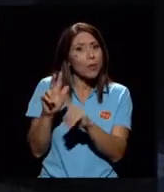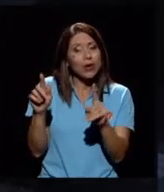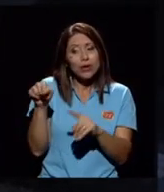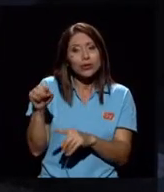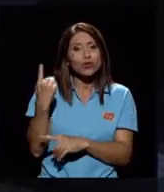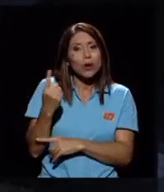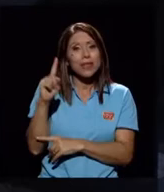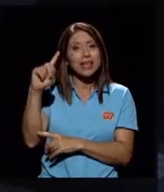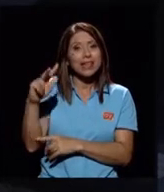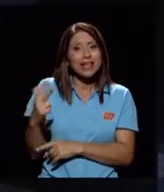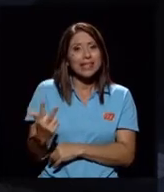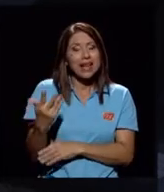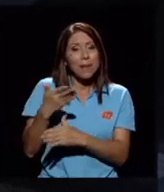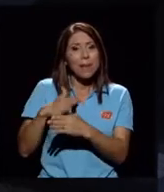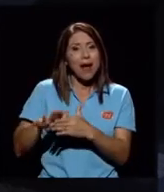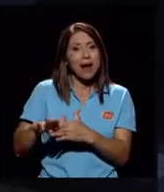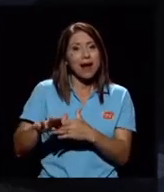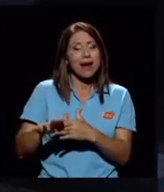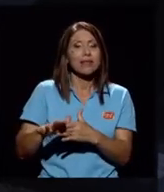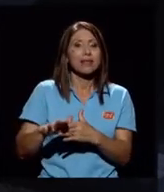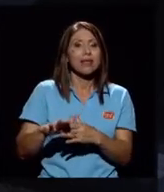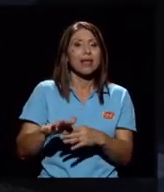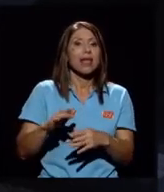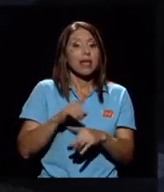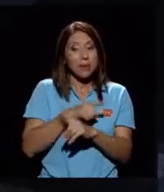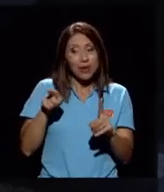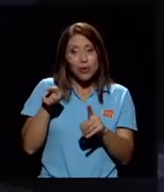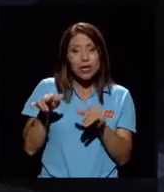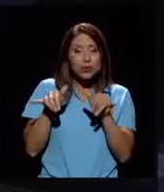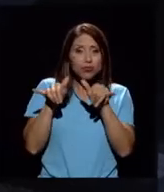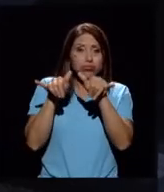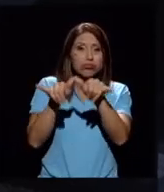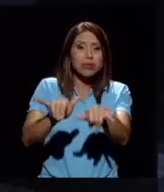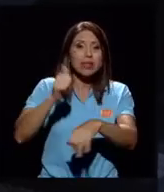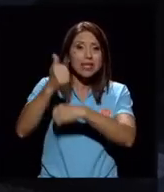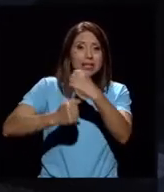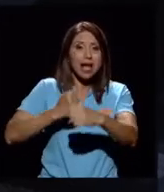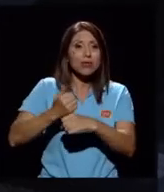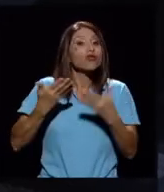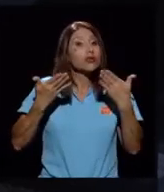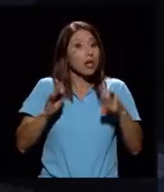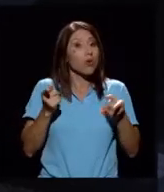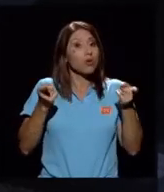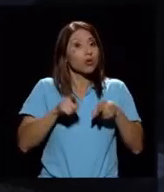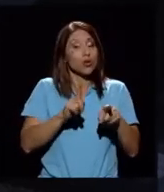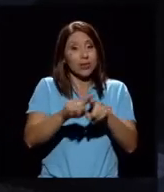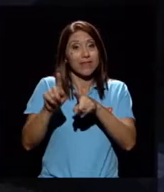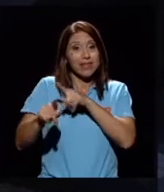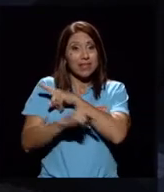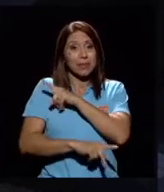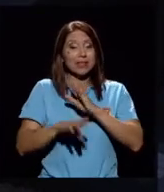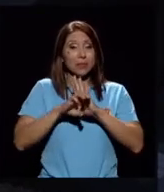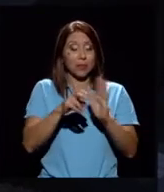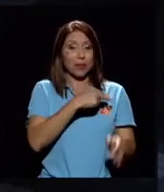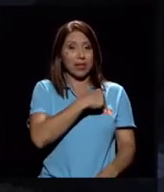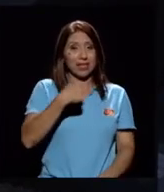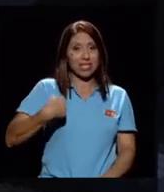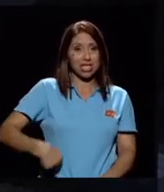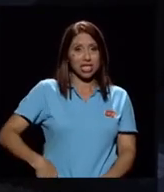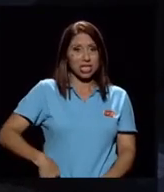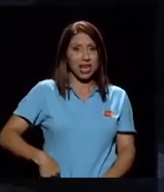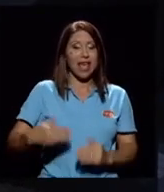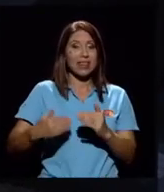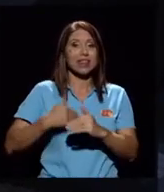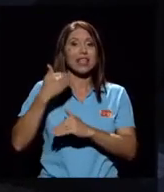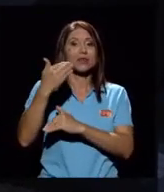si eso ocurriera y si ha ocurrido en la historia de la humanidad china después de densas deng xiaoping lo hizo